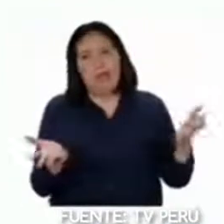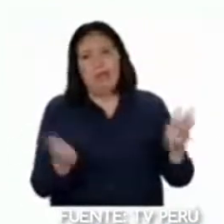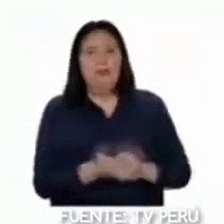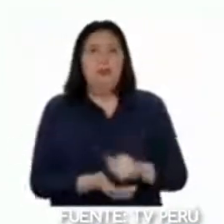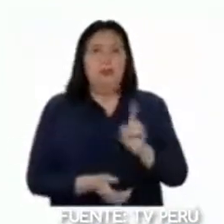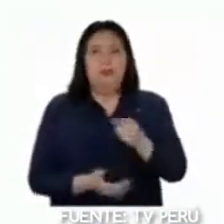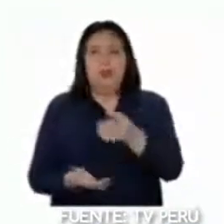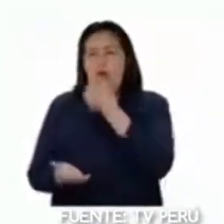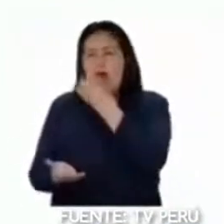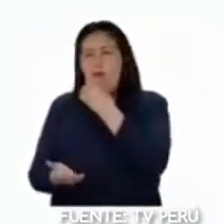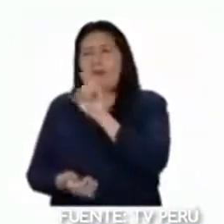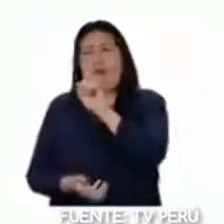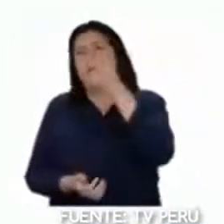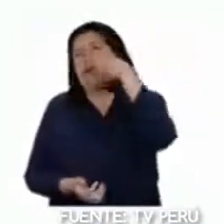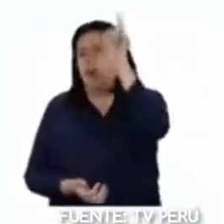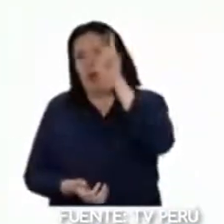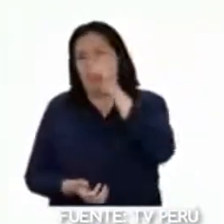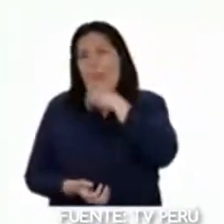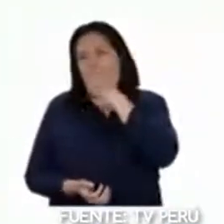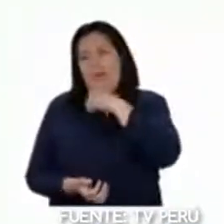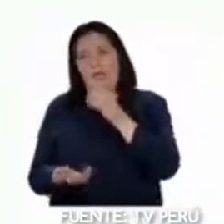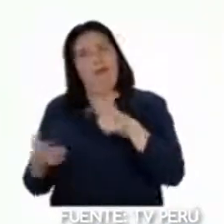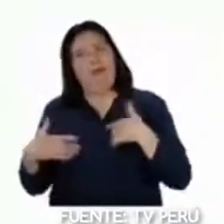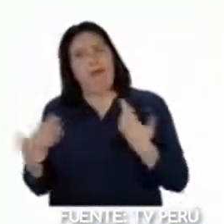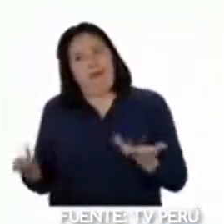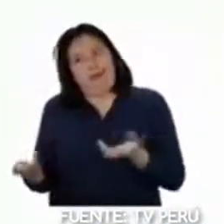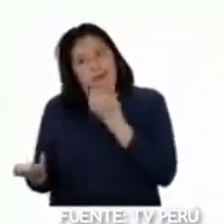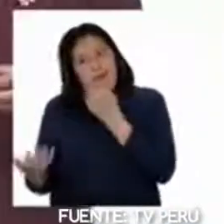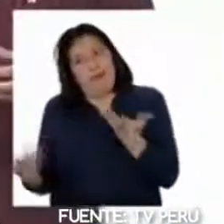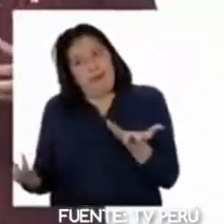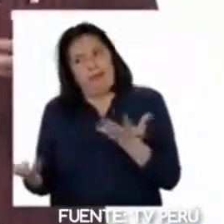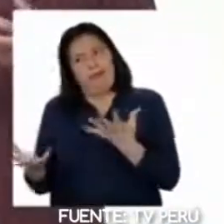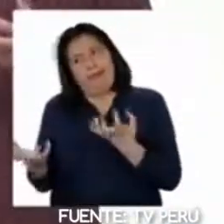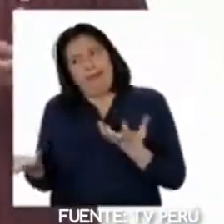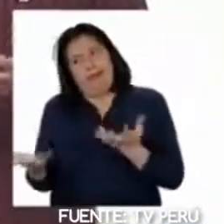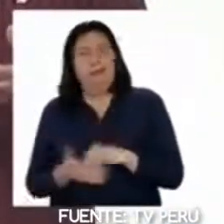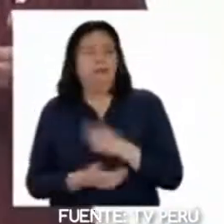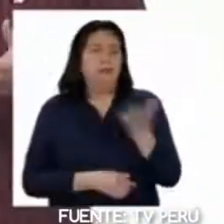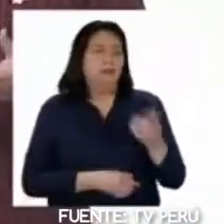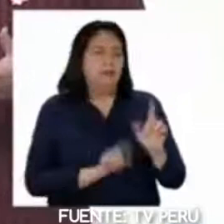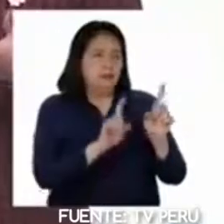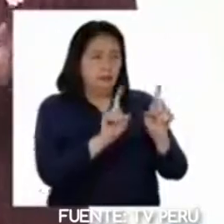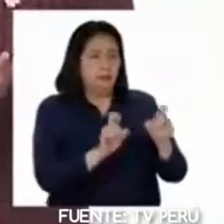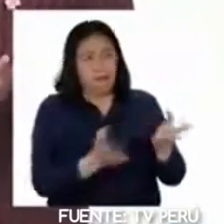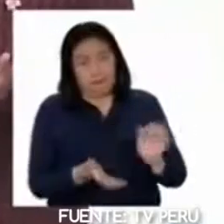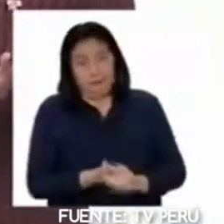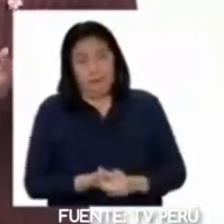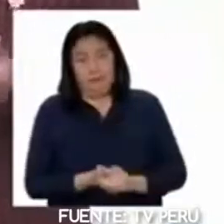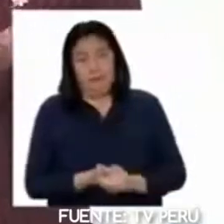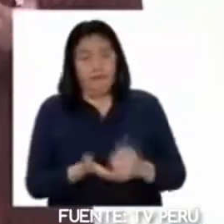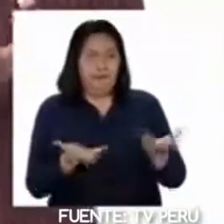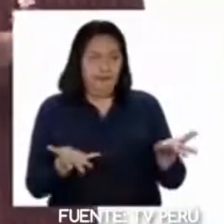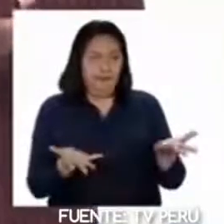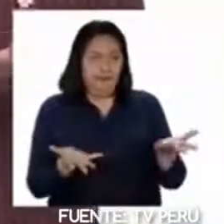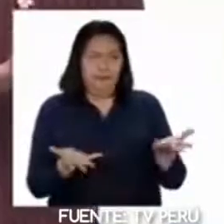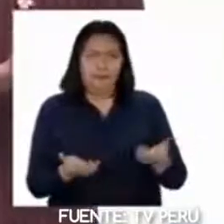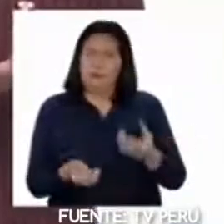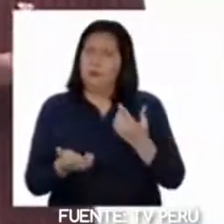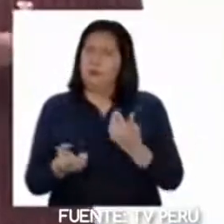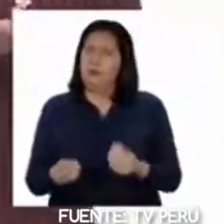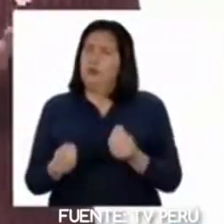te podrías comer 1 millón de helados por mucho antojo que tengas de ellos. La pregunta sería entonces, ¿en